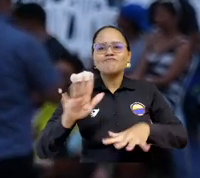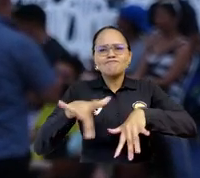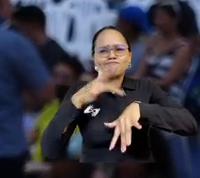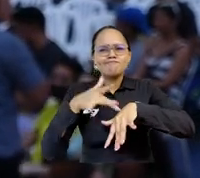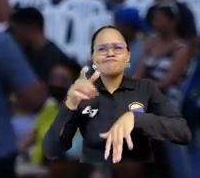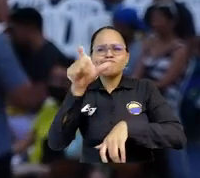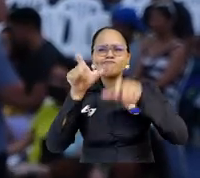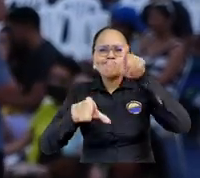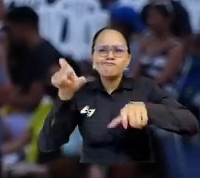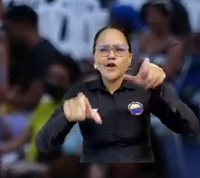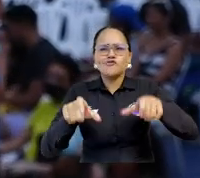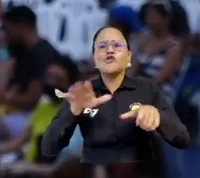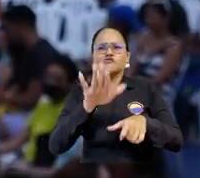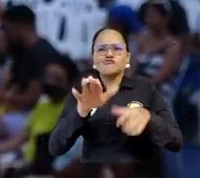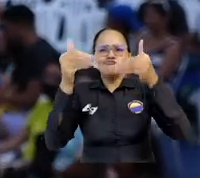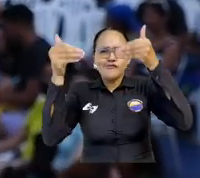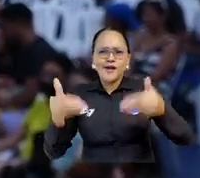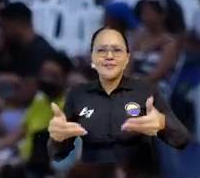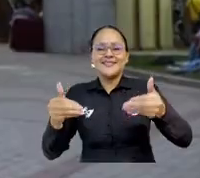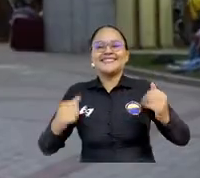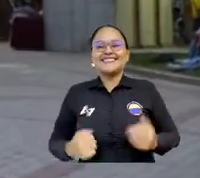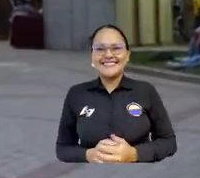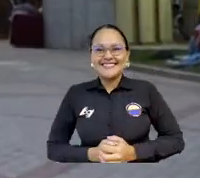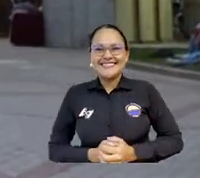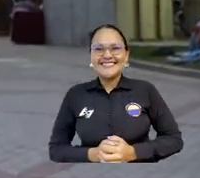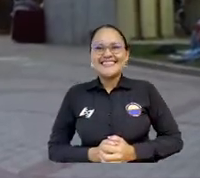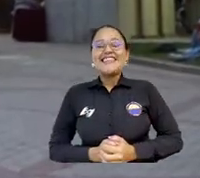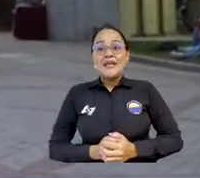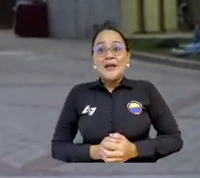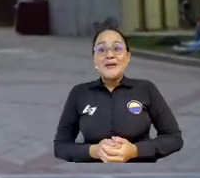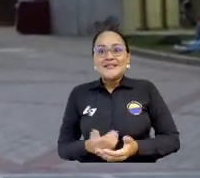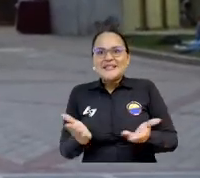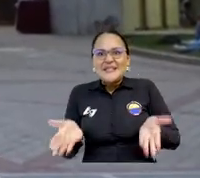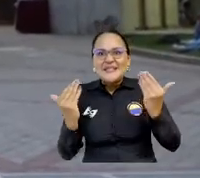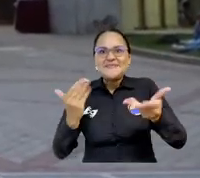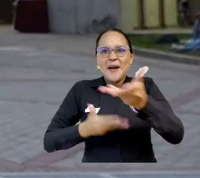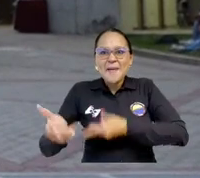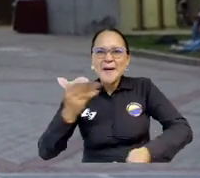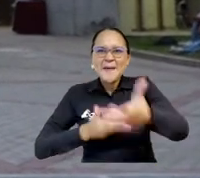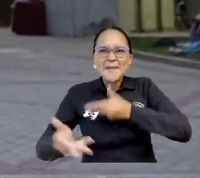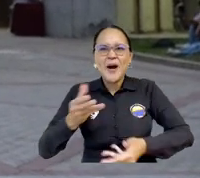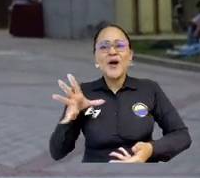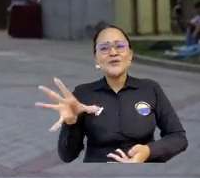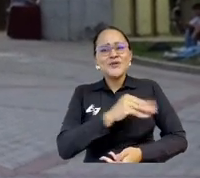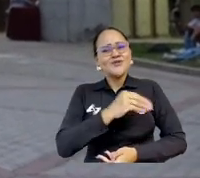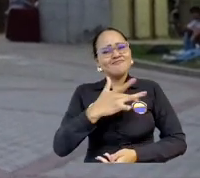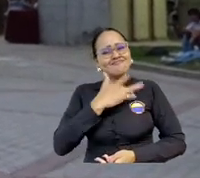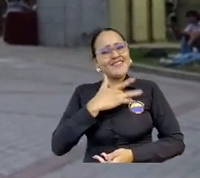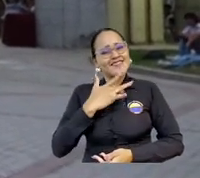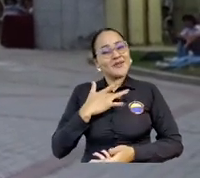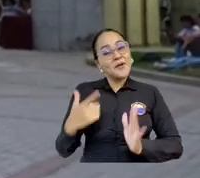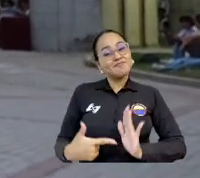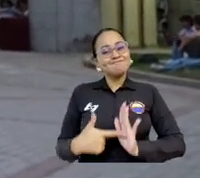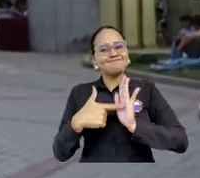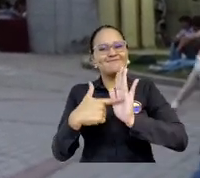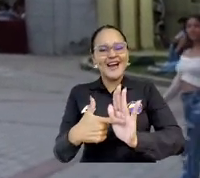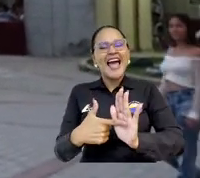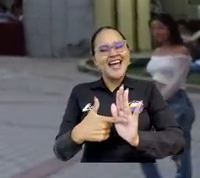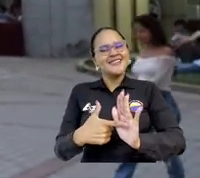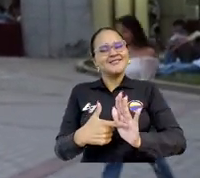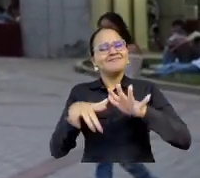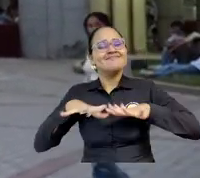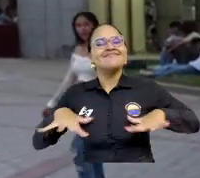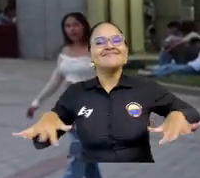las personas en condición de discapacidad. Fomentar estos espacios por parte de la universidad hace que las personas se sientan representadas